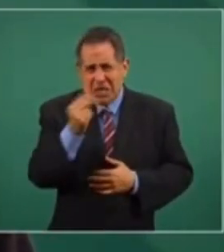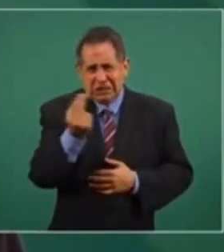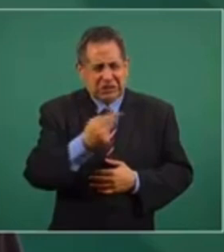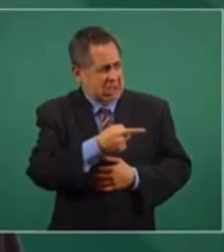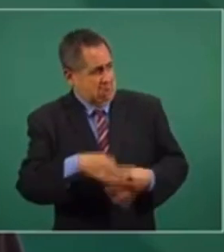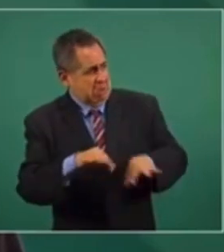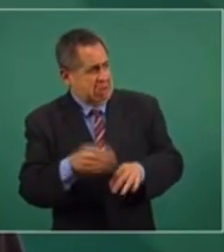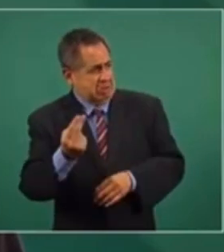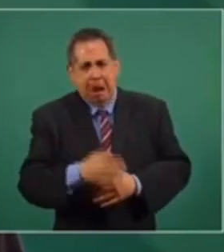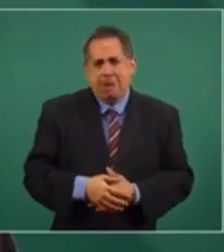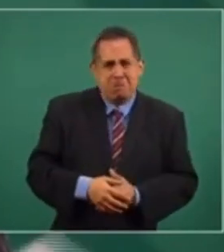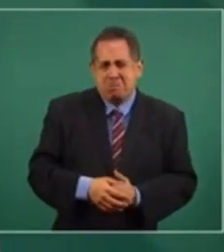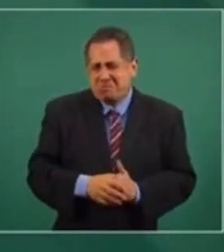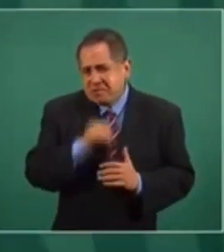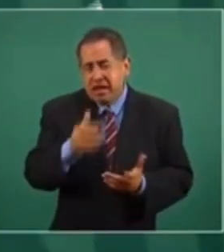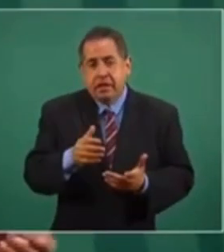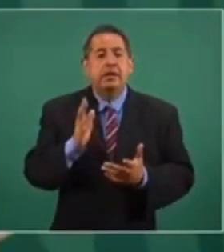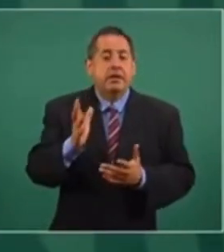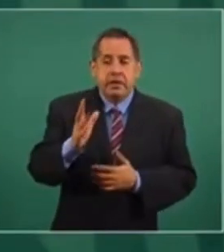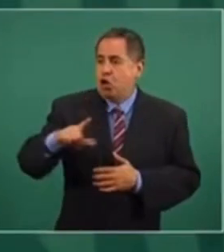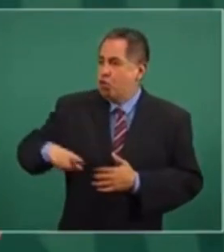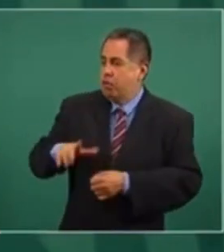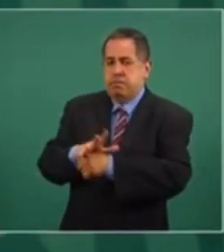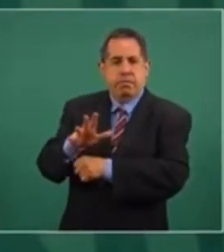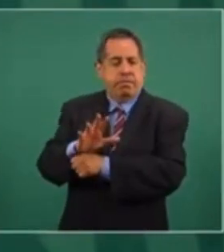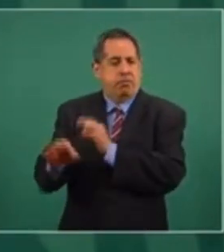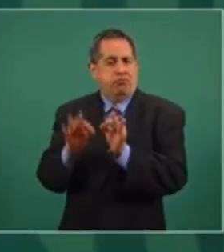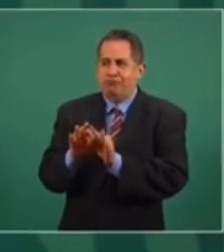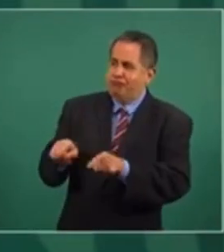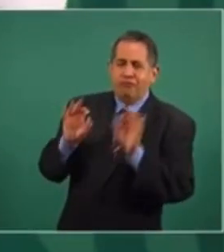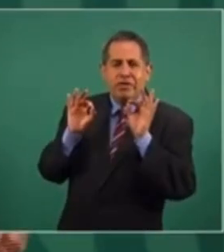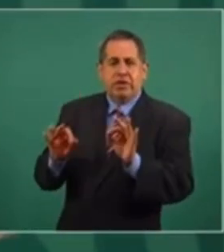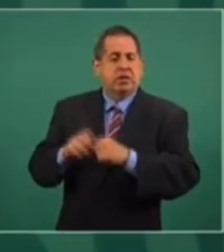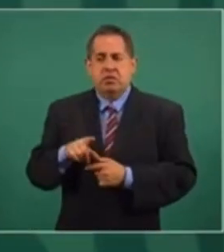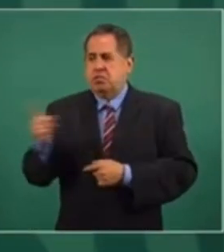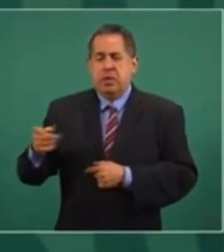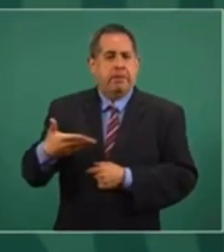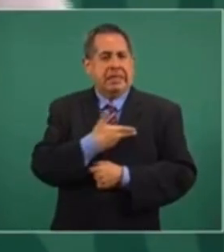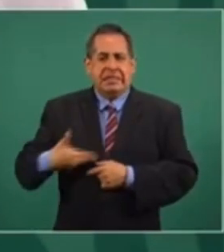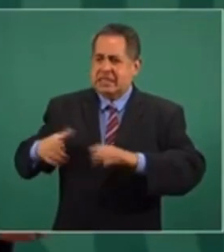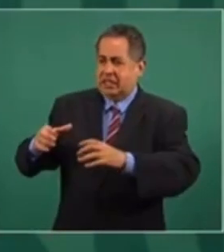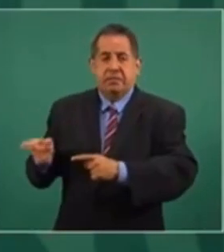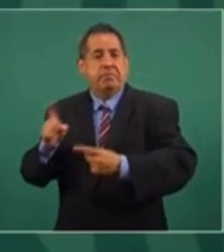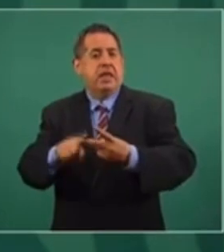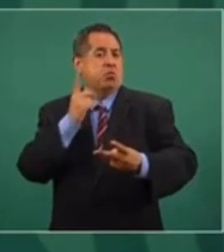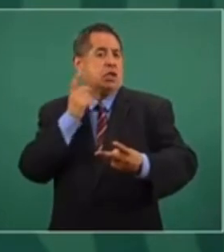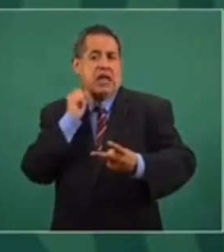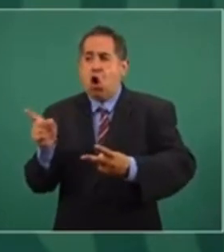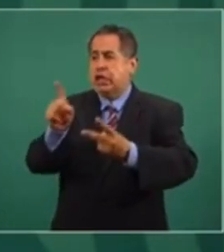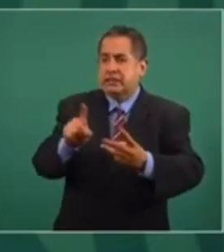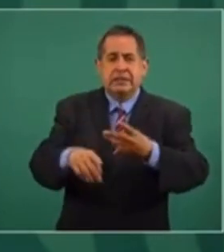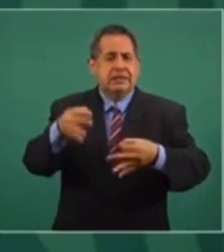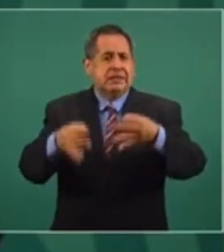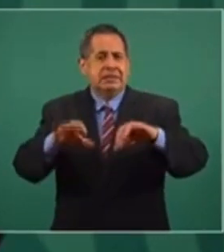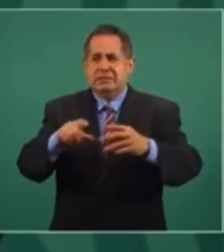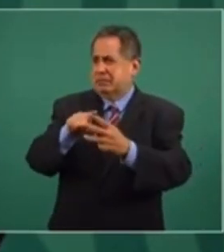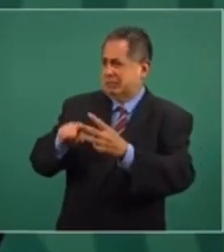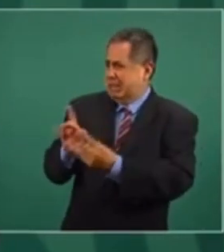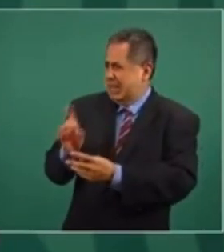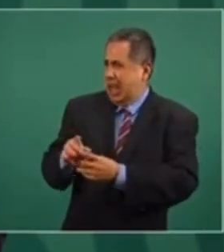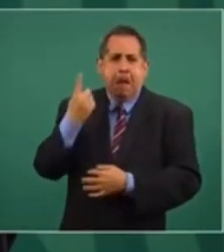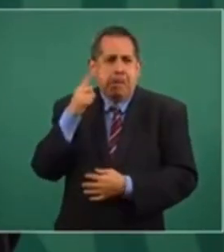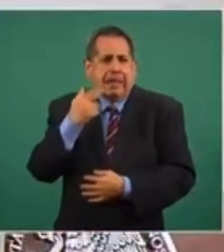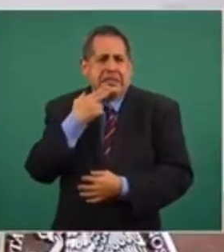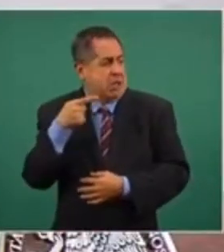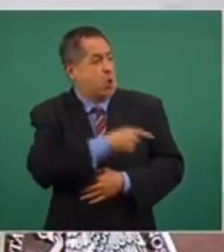imprescindibles. Porque ya existe el gobierno, existe el poder ejecutivo, el poder legislativo, el poder judicial. ¿Por qué